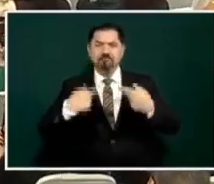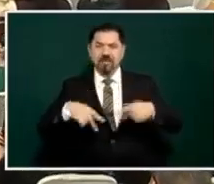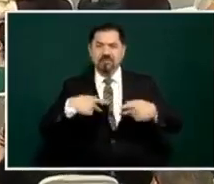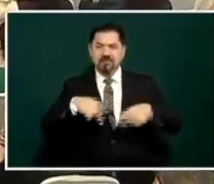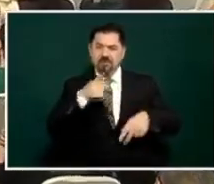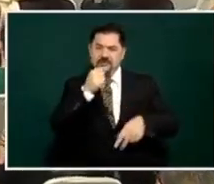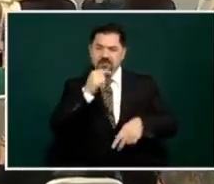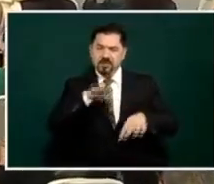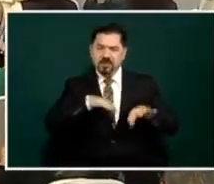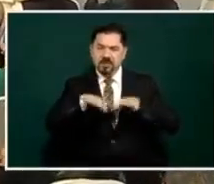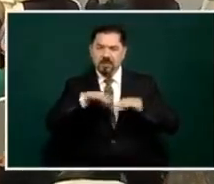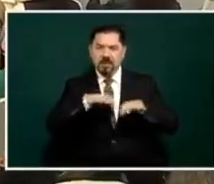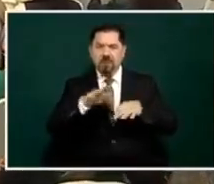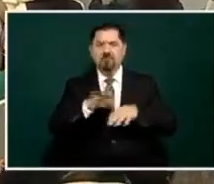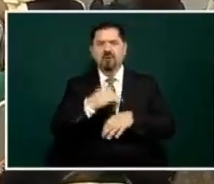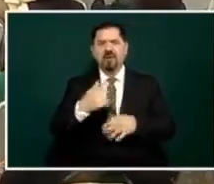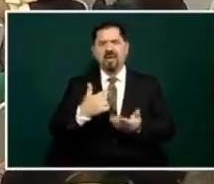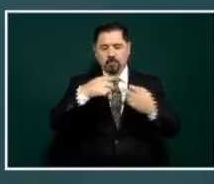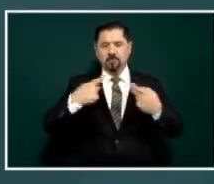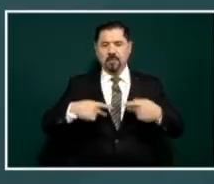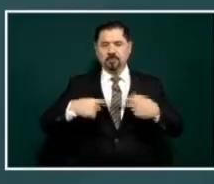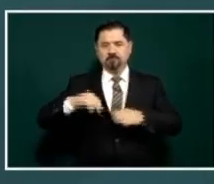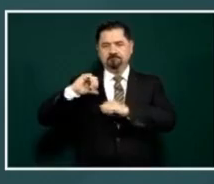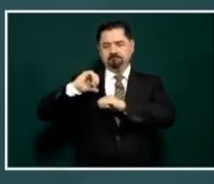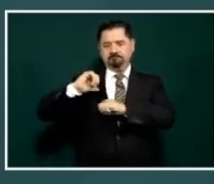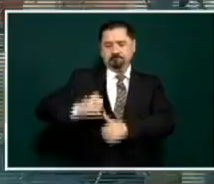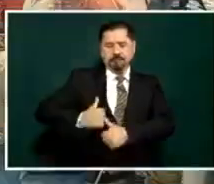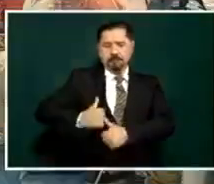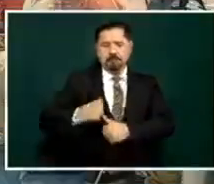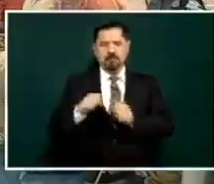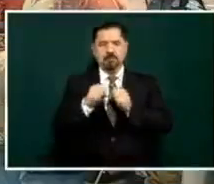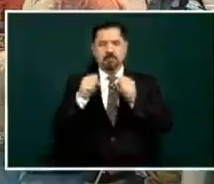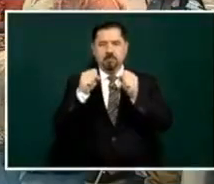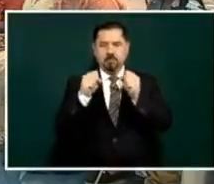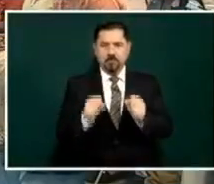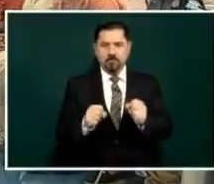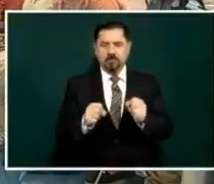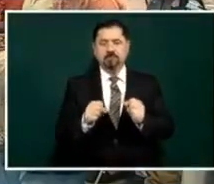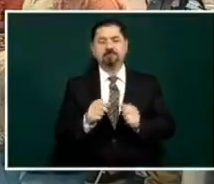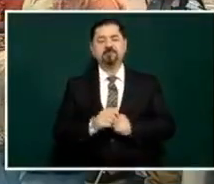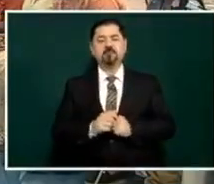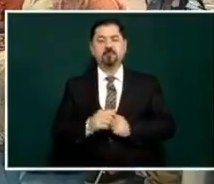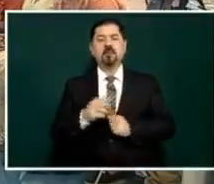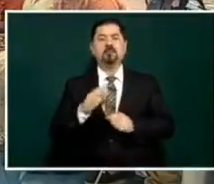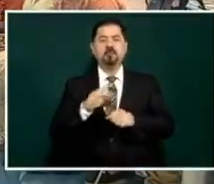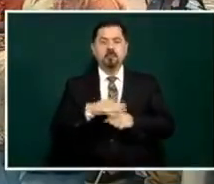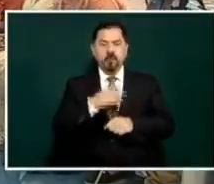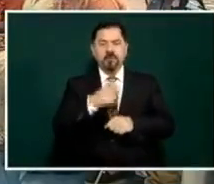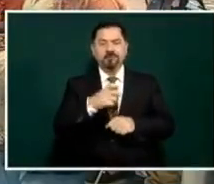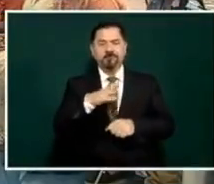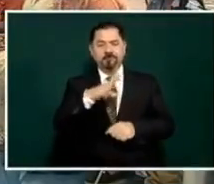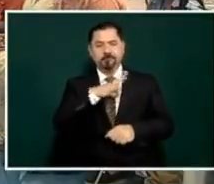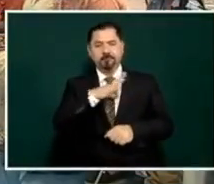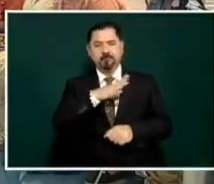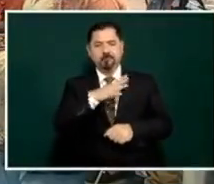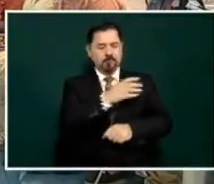déficit de policías en el estado. En acciones para coadyuvar en la seguridad del estado, se